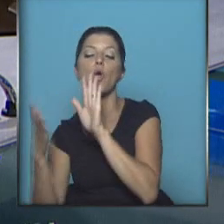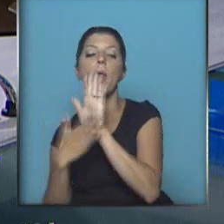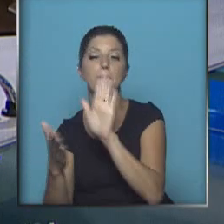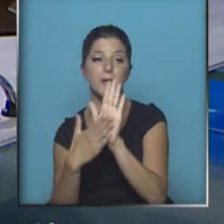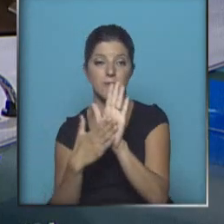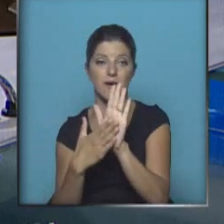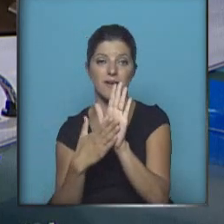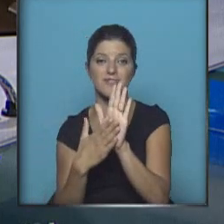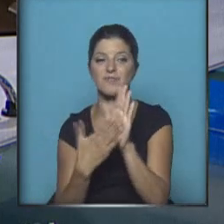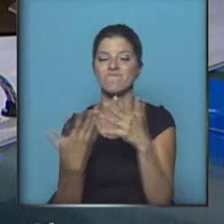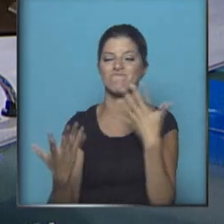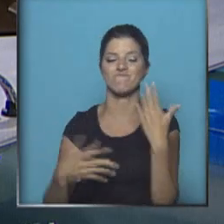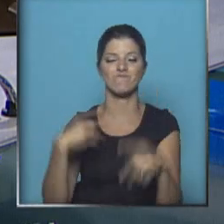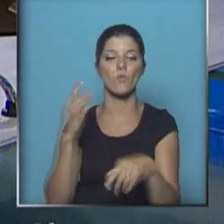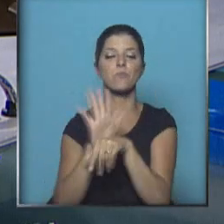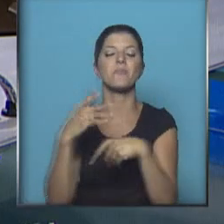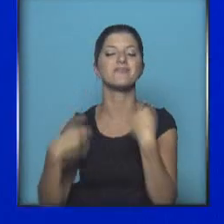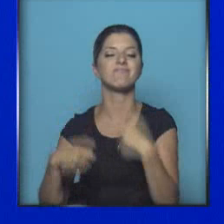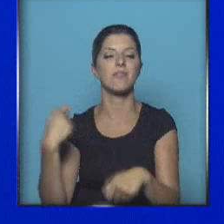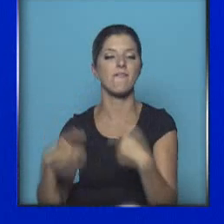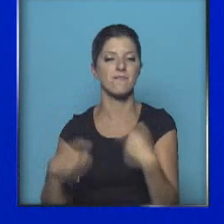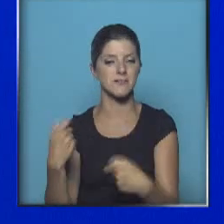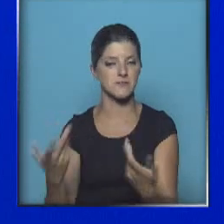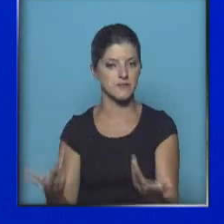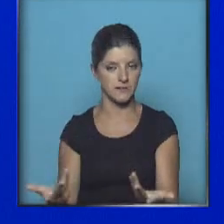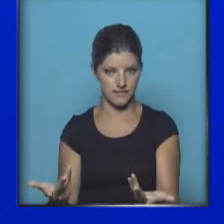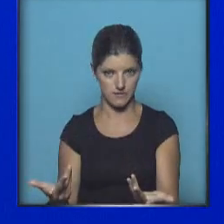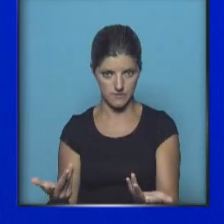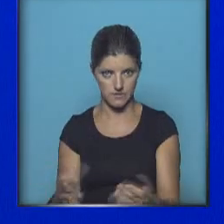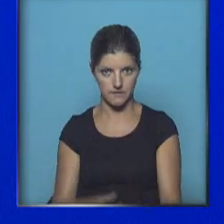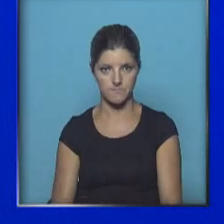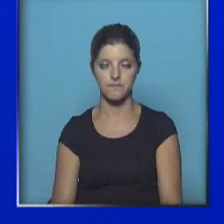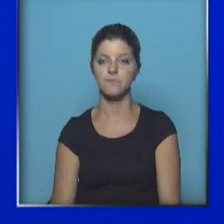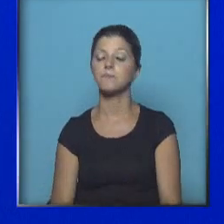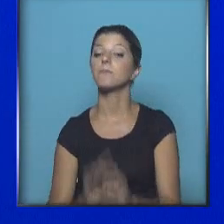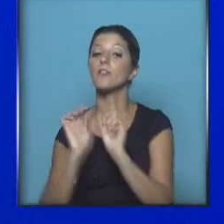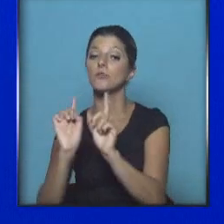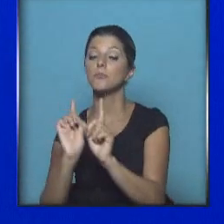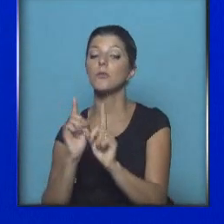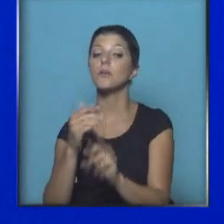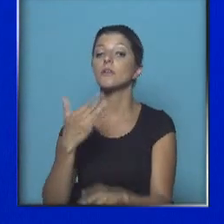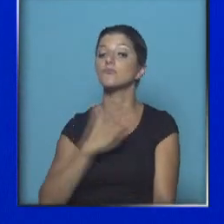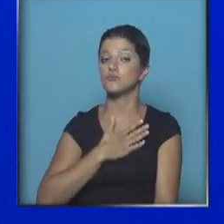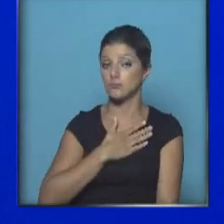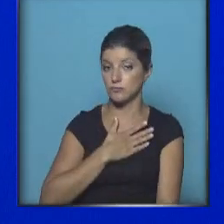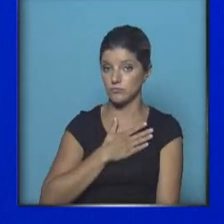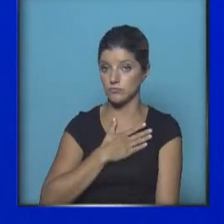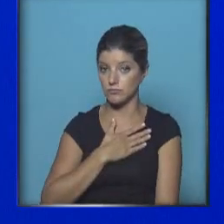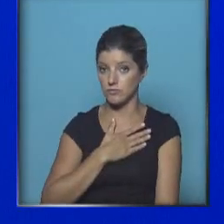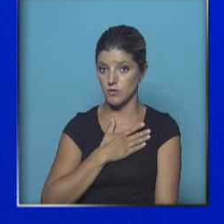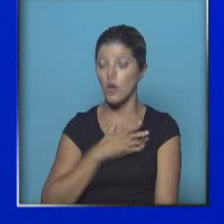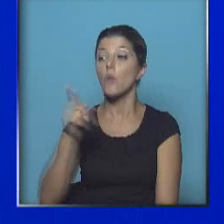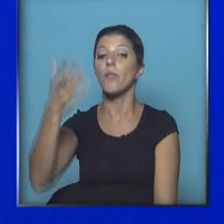probatorios es muy endeble, es muy inconsistente. Que es lo mismo que yo ya había señalado cuando